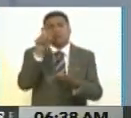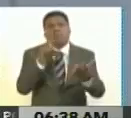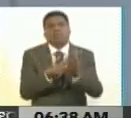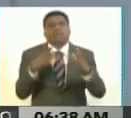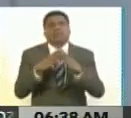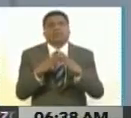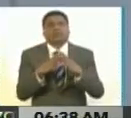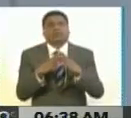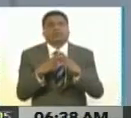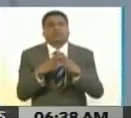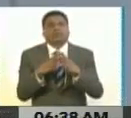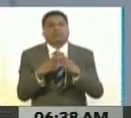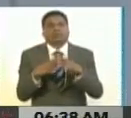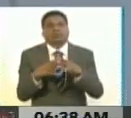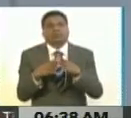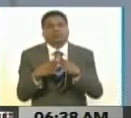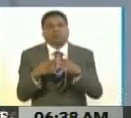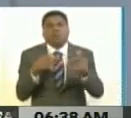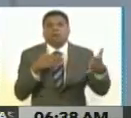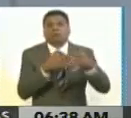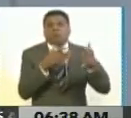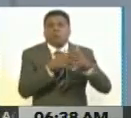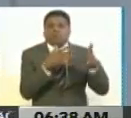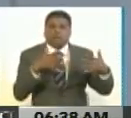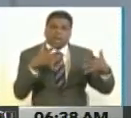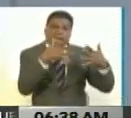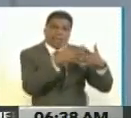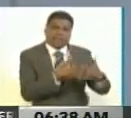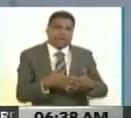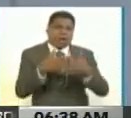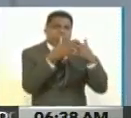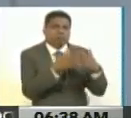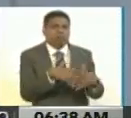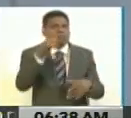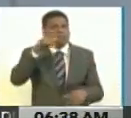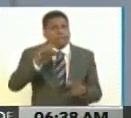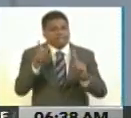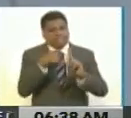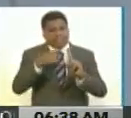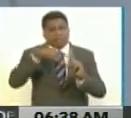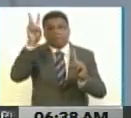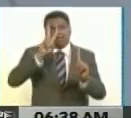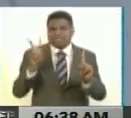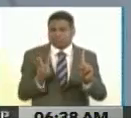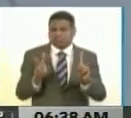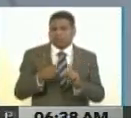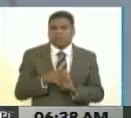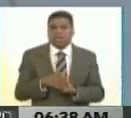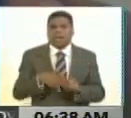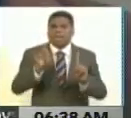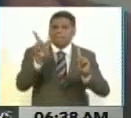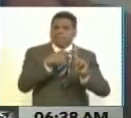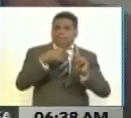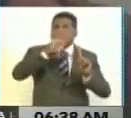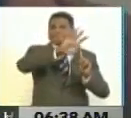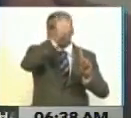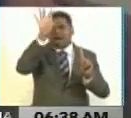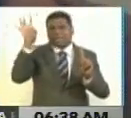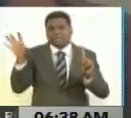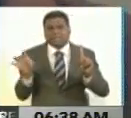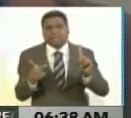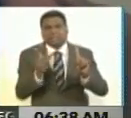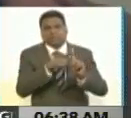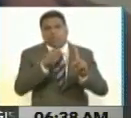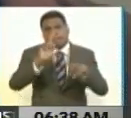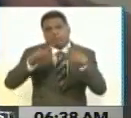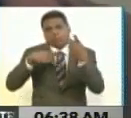la marcada por el neoliberalismo, fue Venezuela. Han caído muchos gobiernos y Venezuela, siendo el primero que inicia el